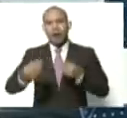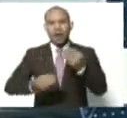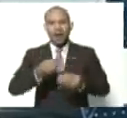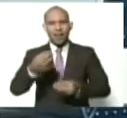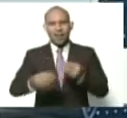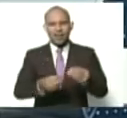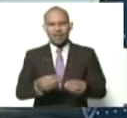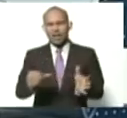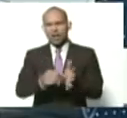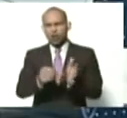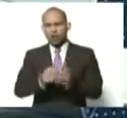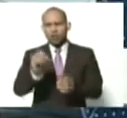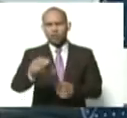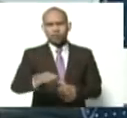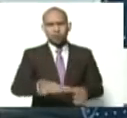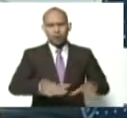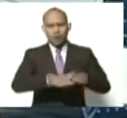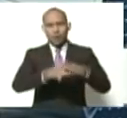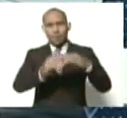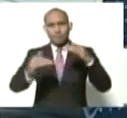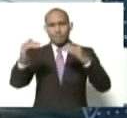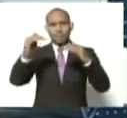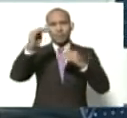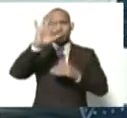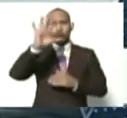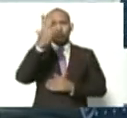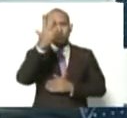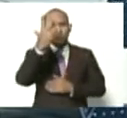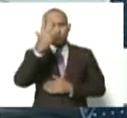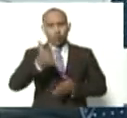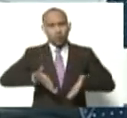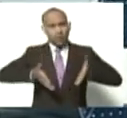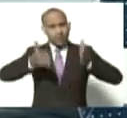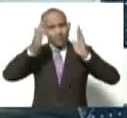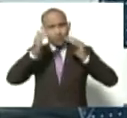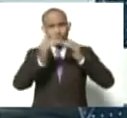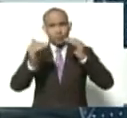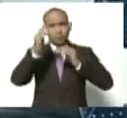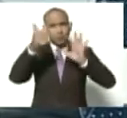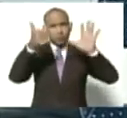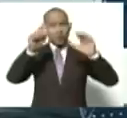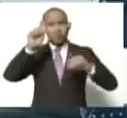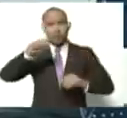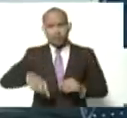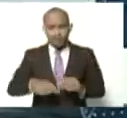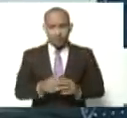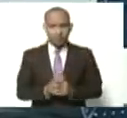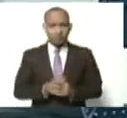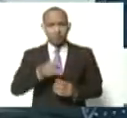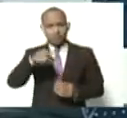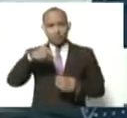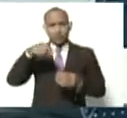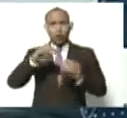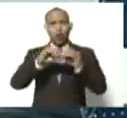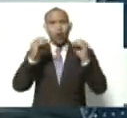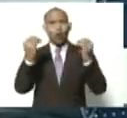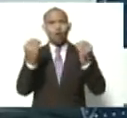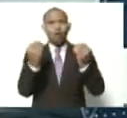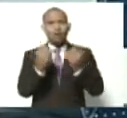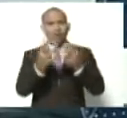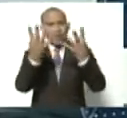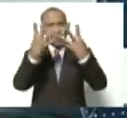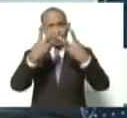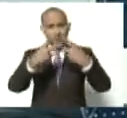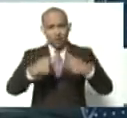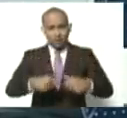esos explosivos en el piso 5 y en el piso 6 del edificio de Pajaritos, donde funciona, entre otras, la